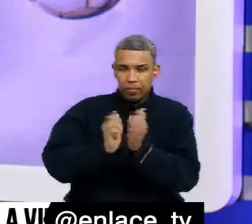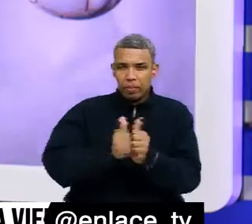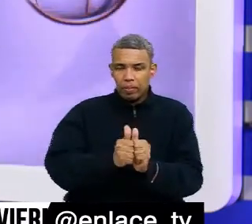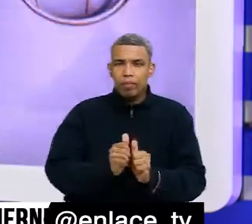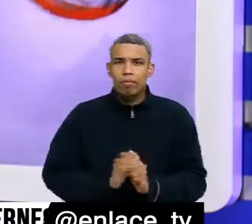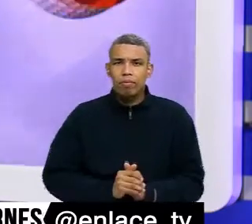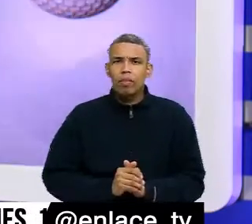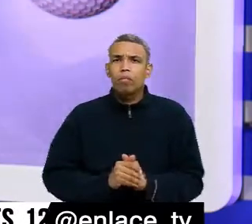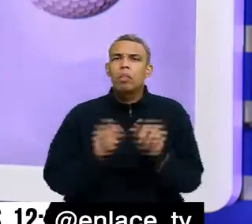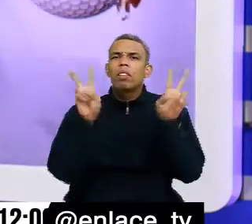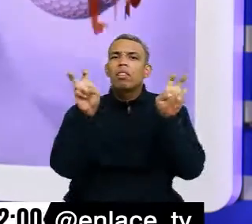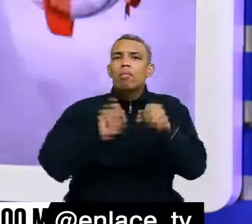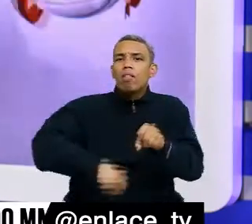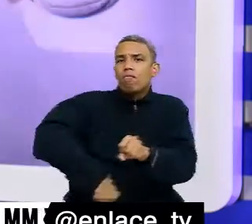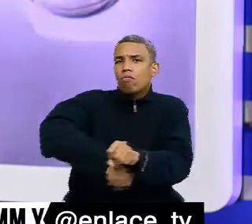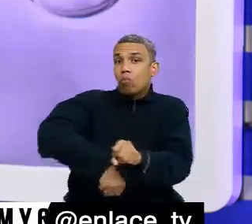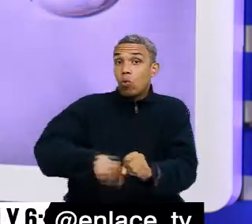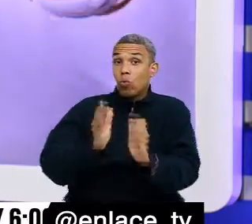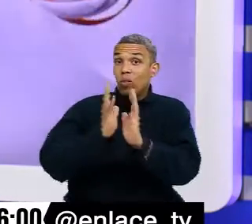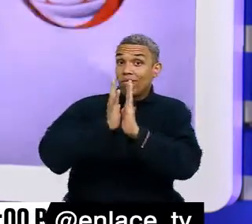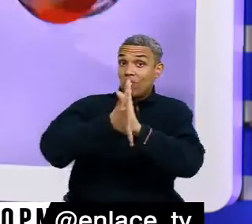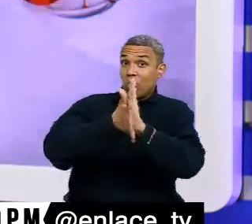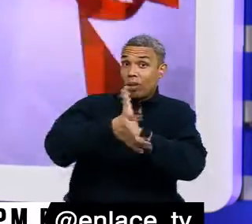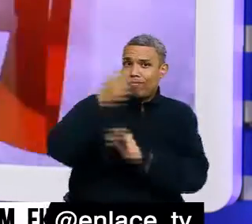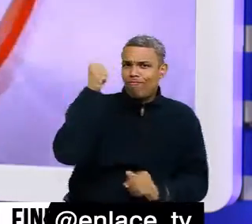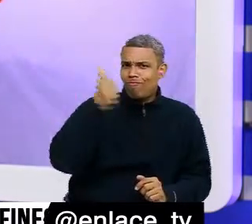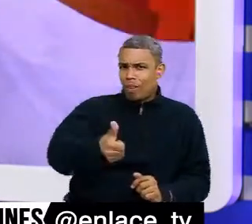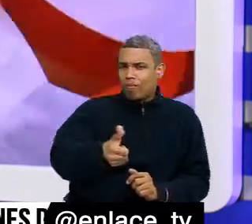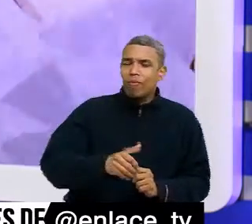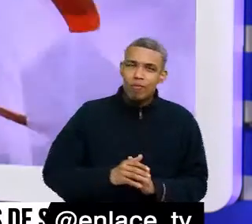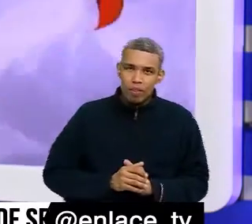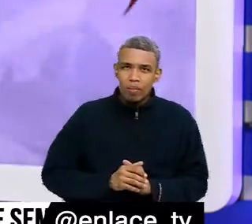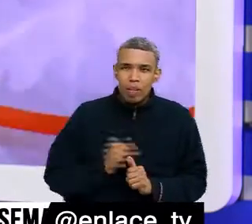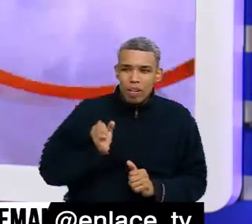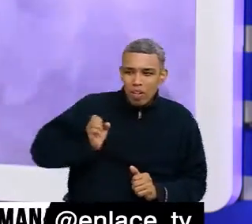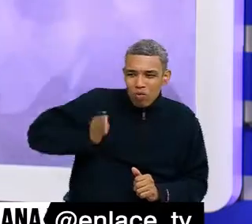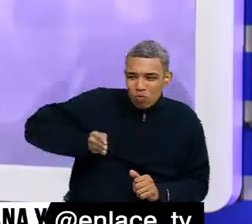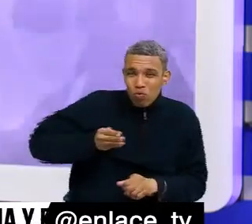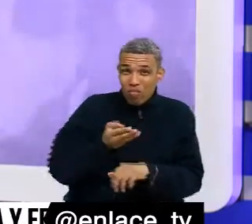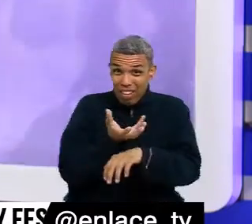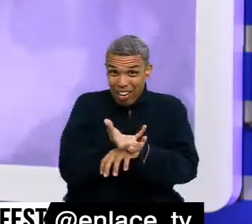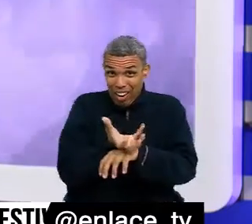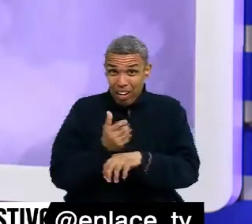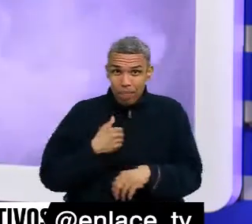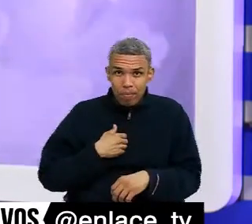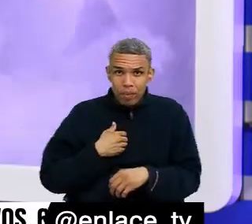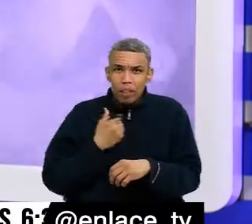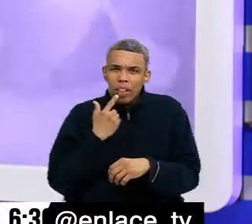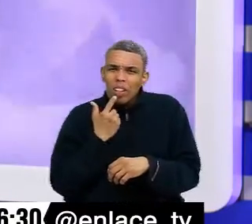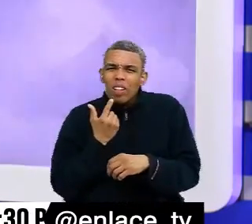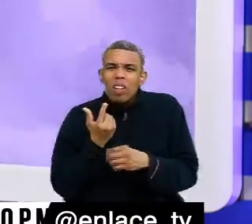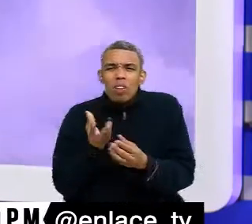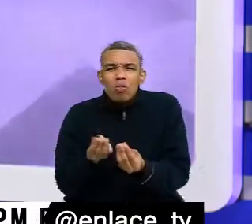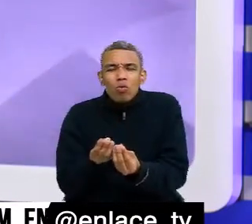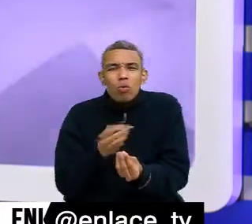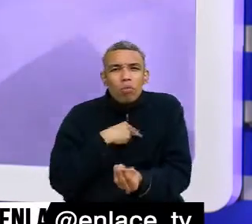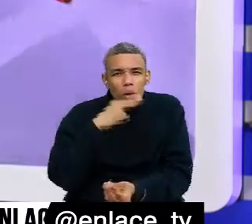muy, muy buena noticia para Barranca Bermeja, porque el Club Galán en la categoría sub-14 se coronó campeón del